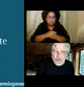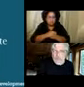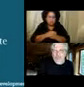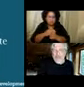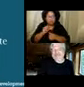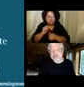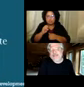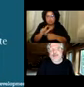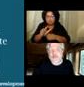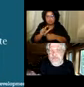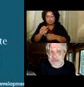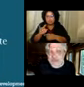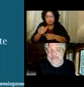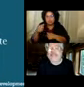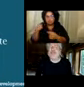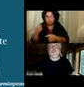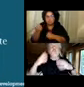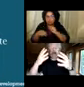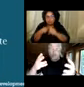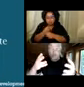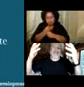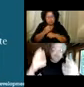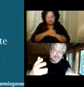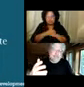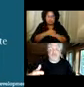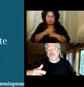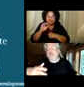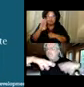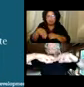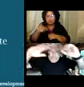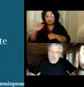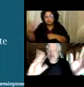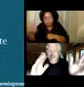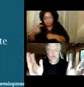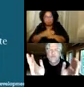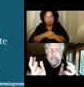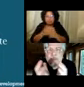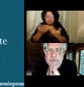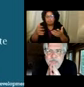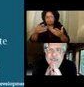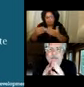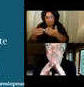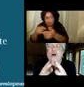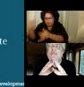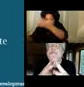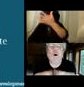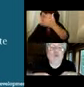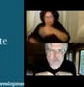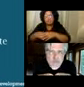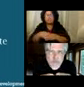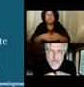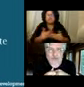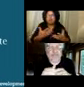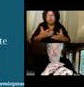avance de media social, en los últimos 10 años especialmente. Facebook, Instagram, sea cual sea.